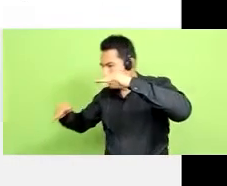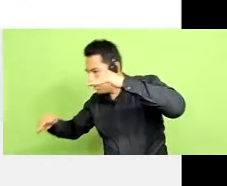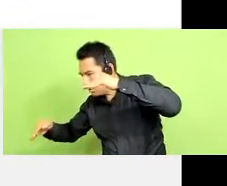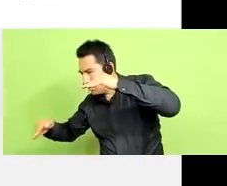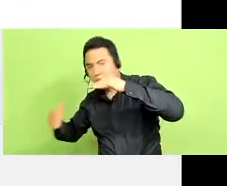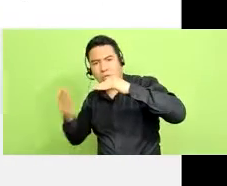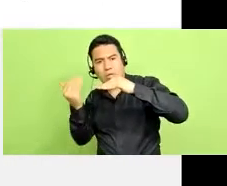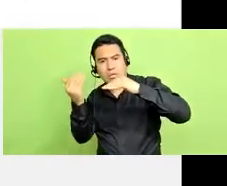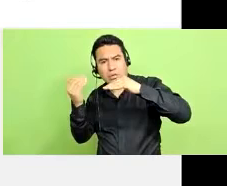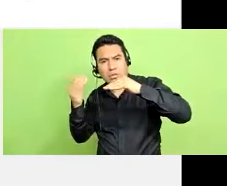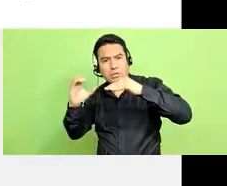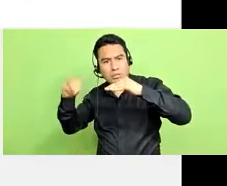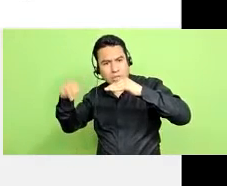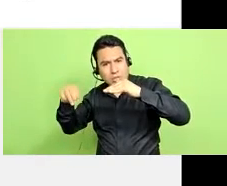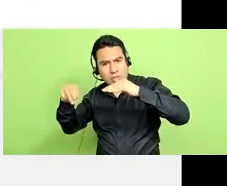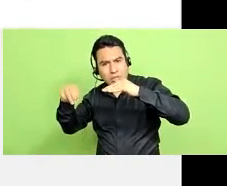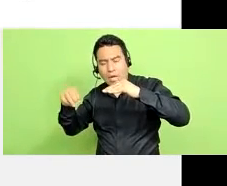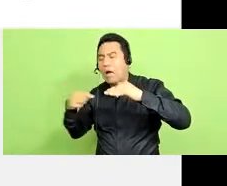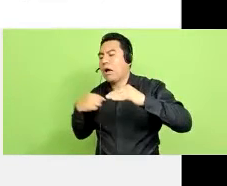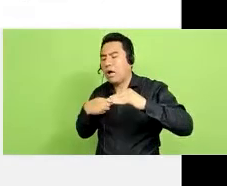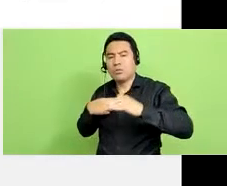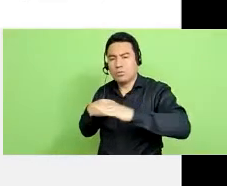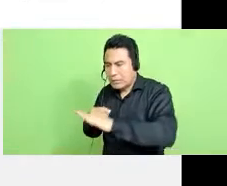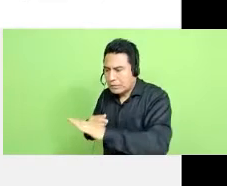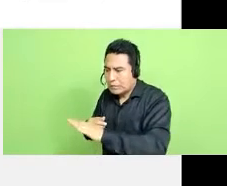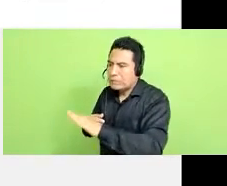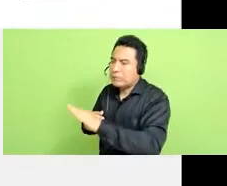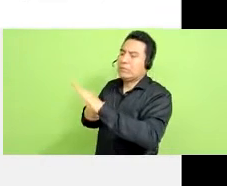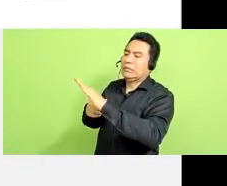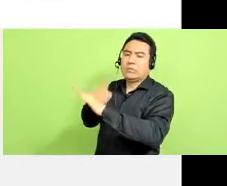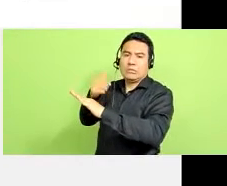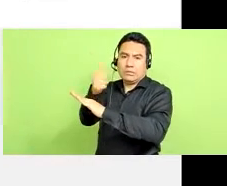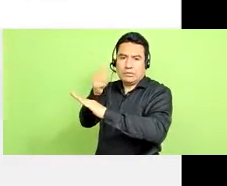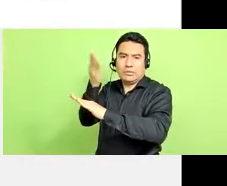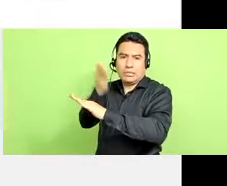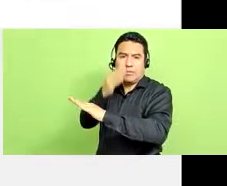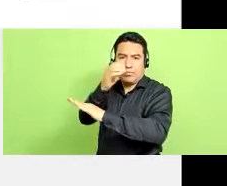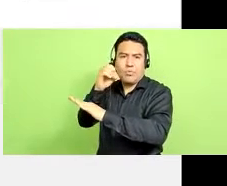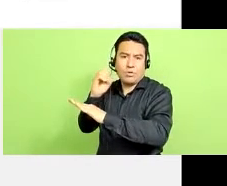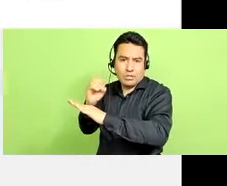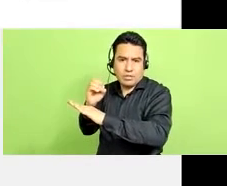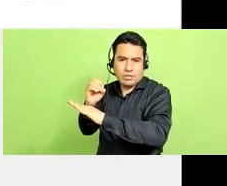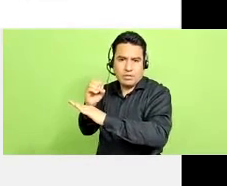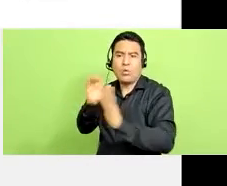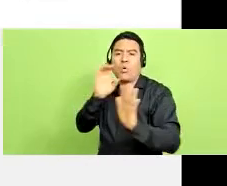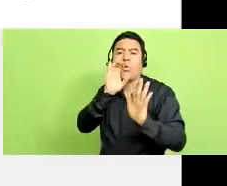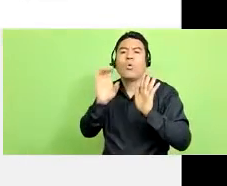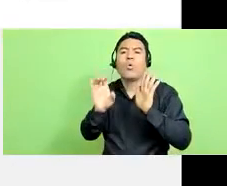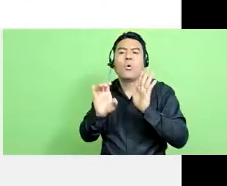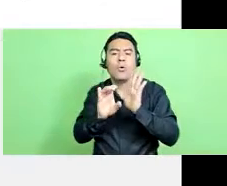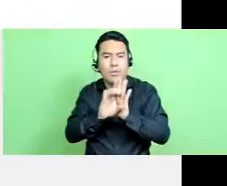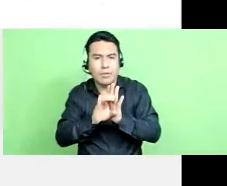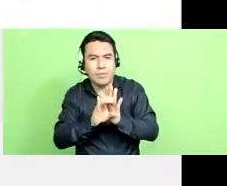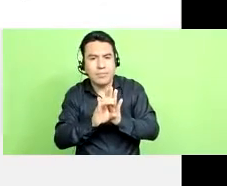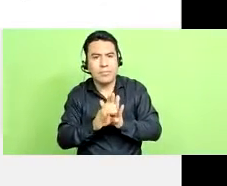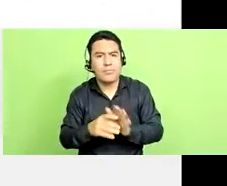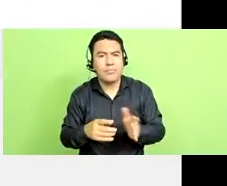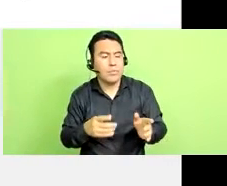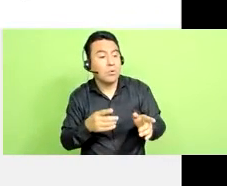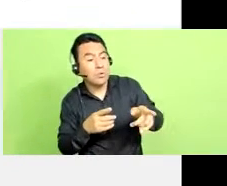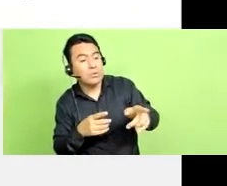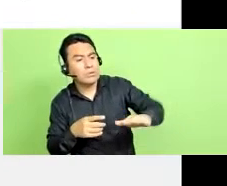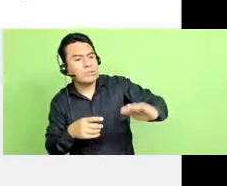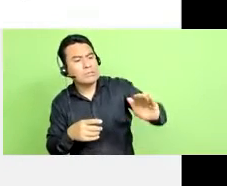género una rampa al 10% después para seguir al siguiente desnivel